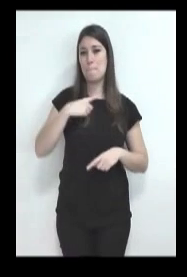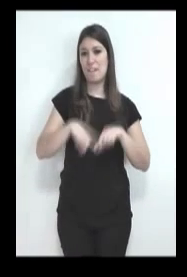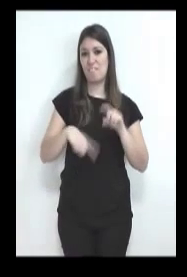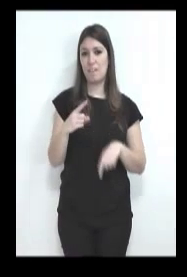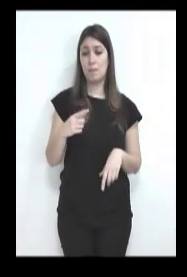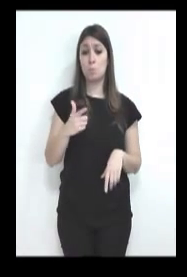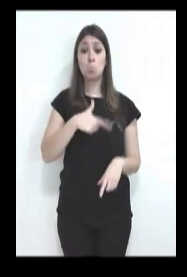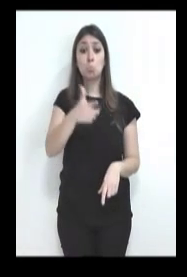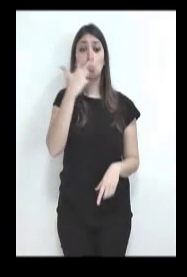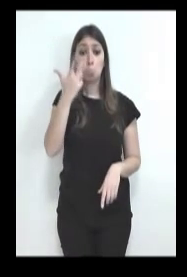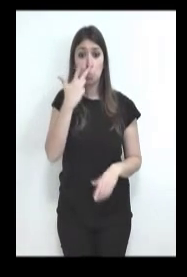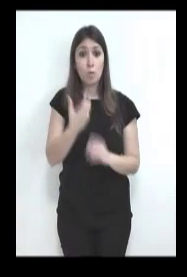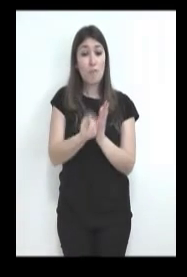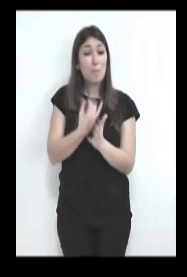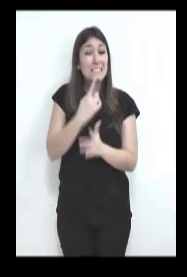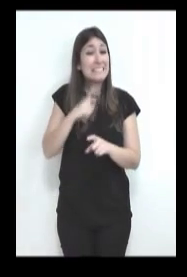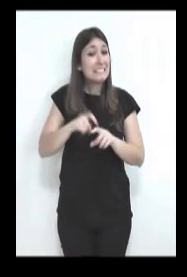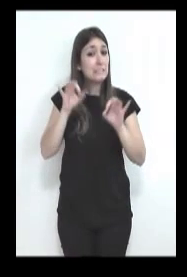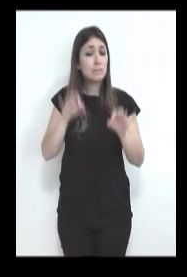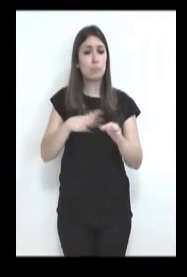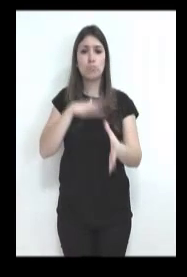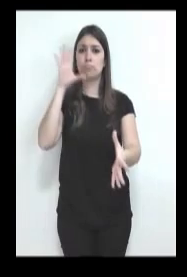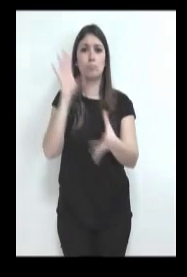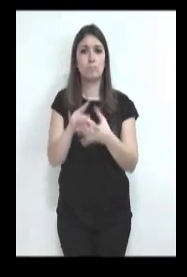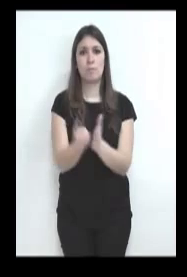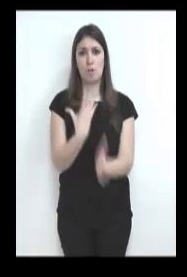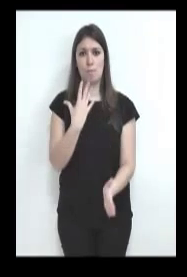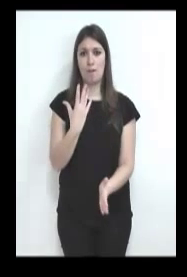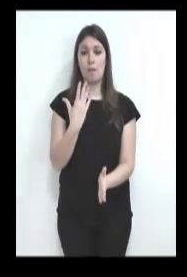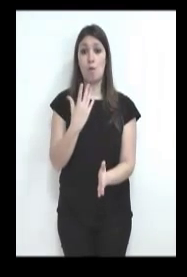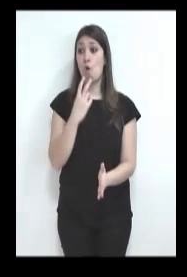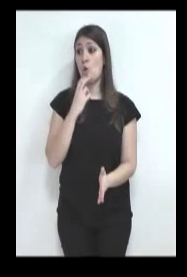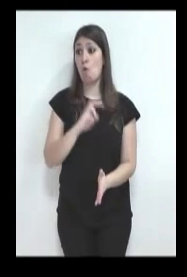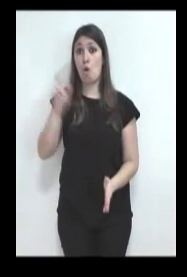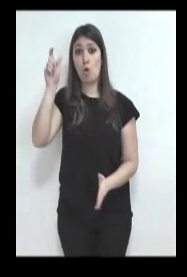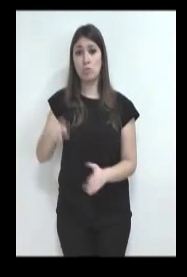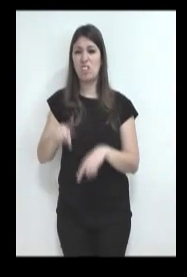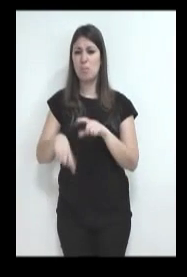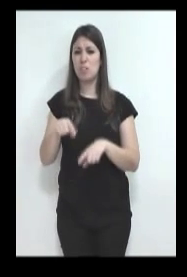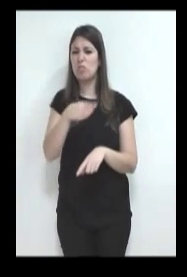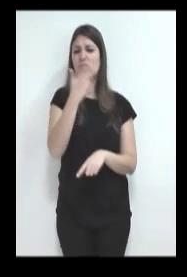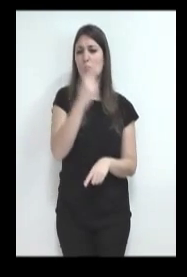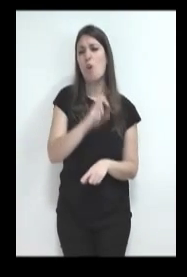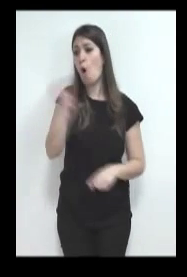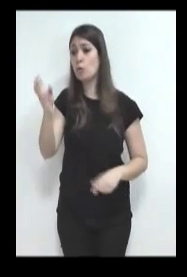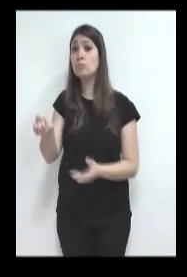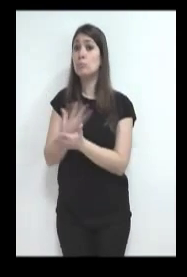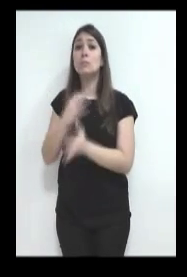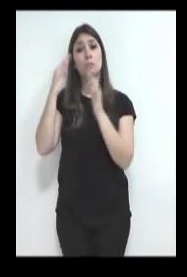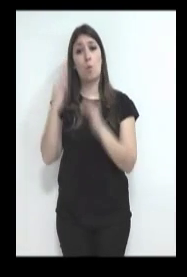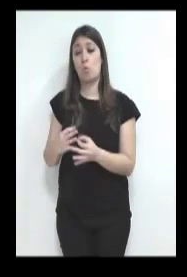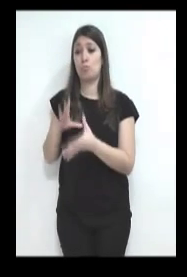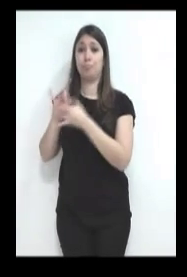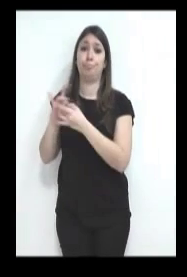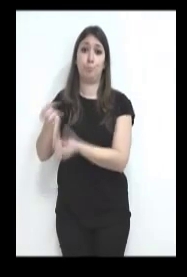está interesado en una información de un tipo va a poder acceder a ella y el que está interesado en otra va a acceder a ese otro tipo